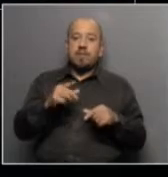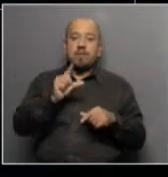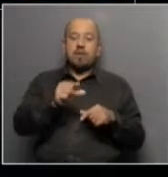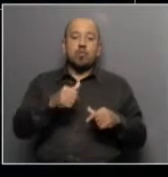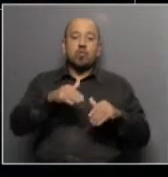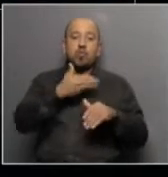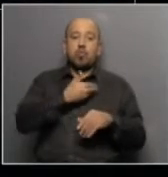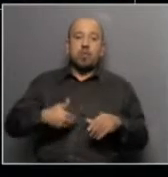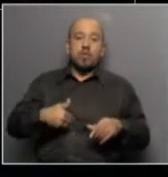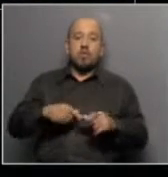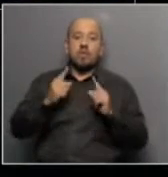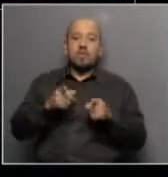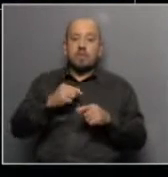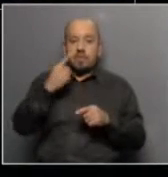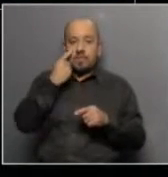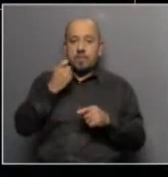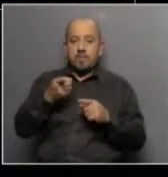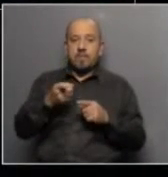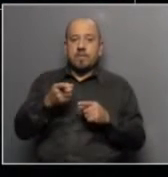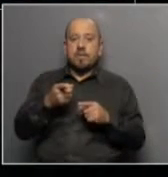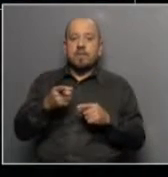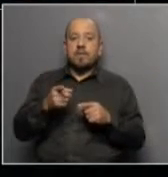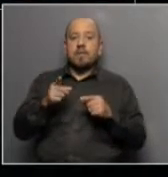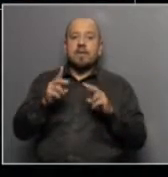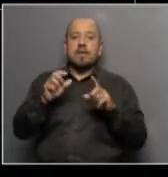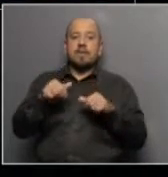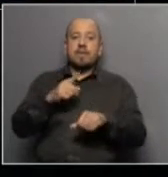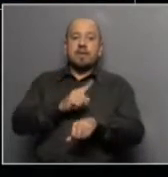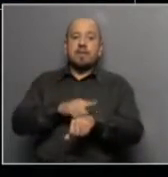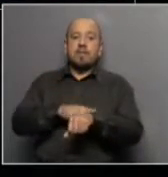propietarios. También vemos, evidentemente, en esta reducción de plazos,